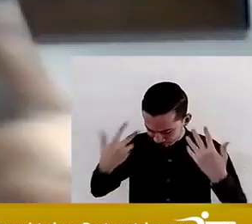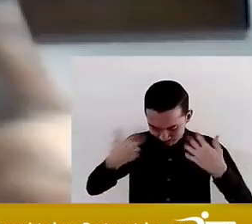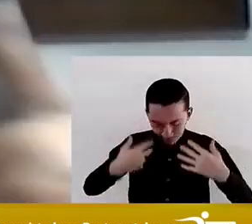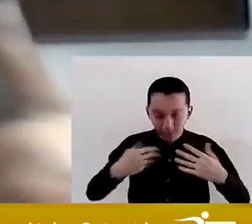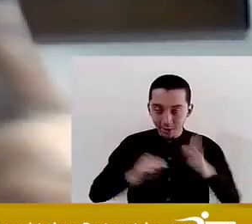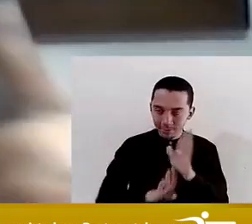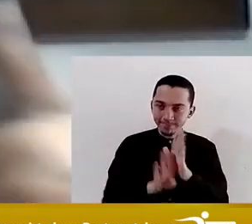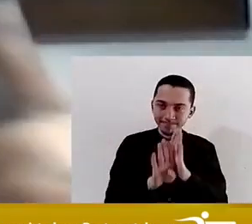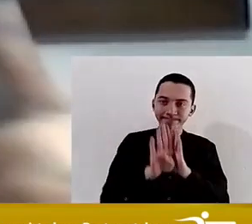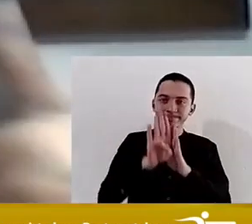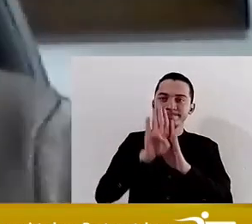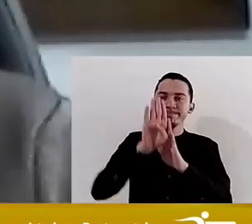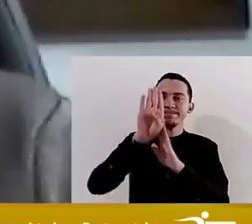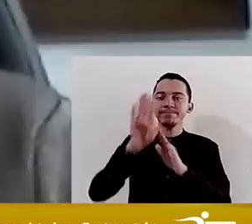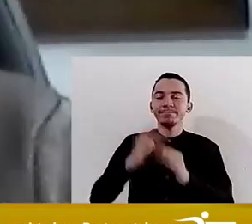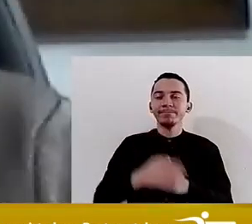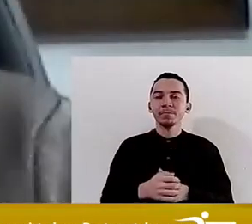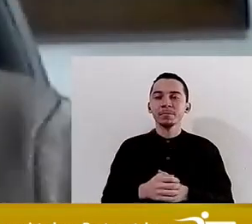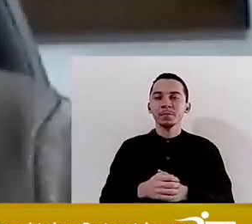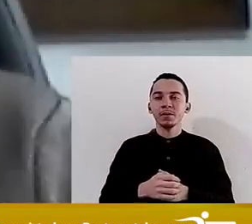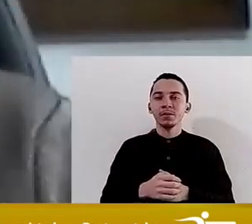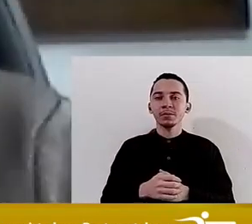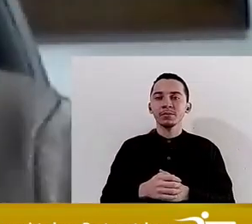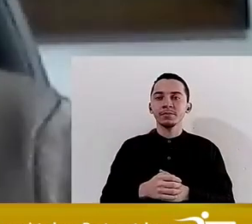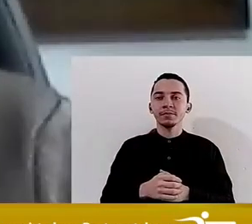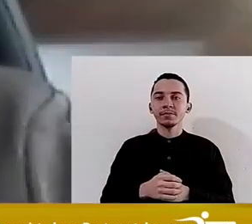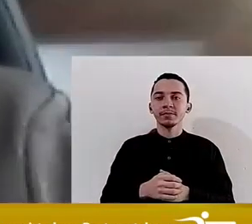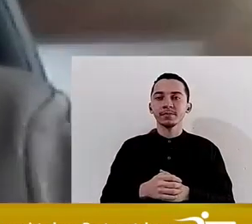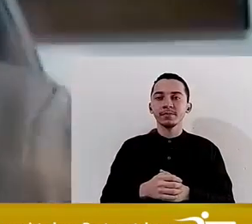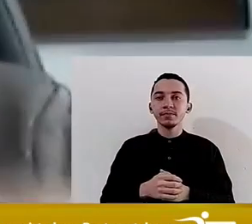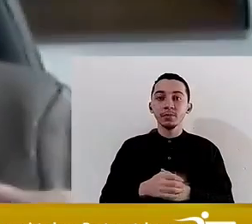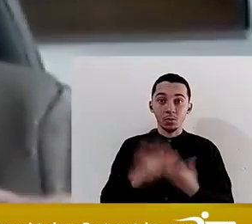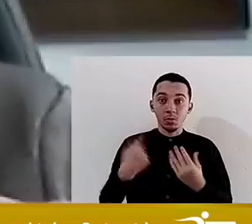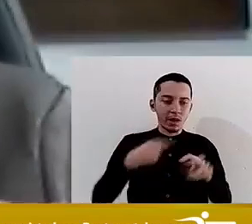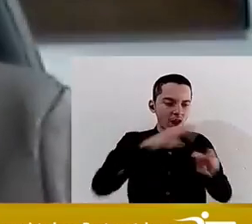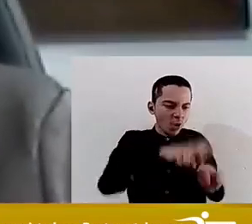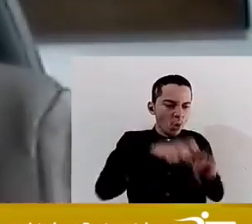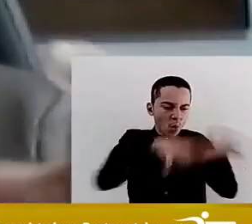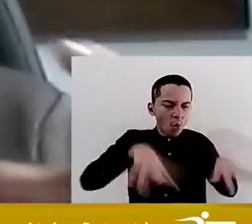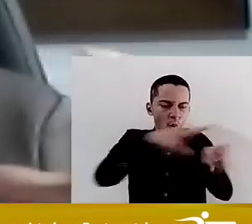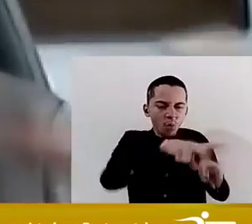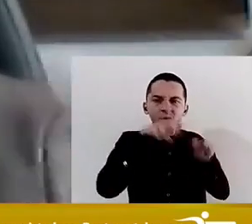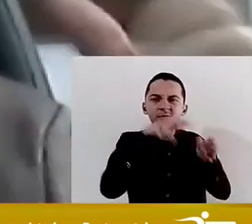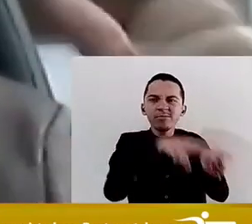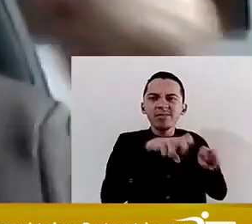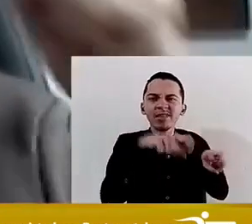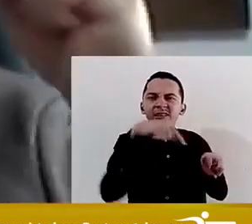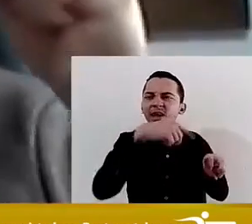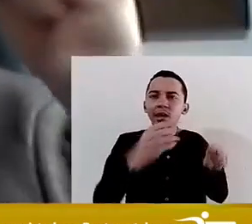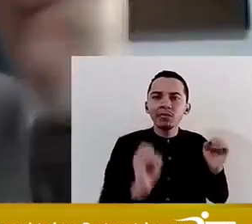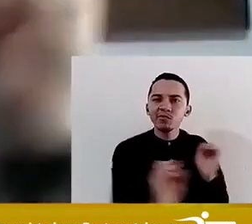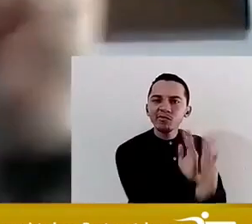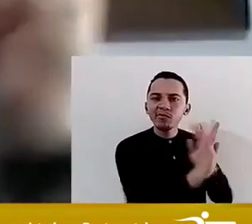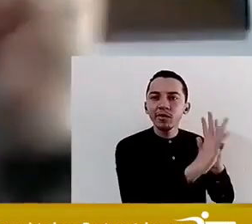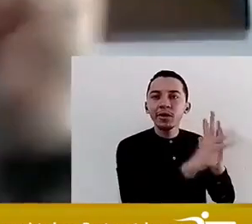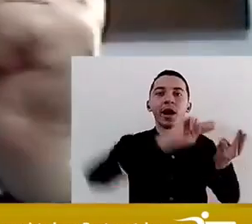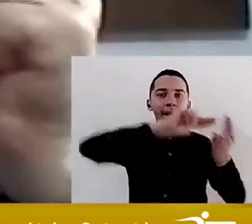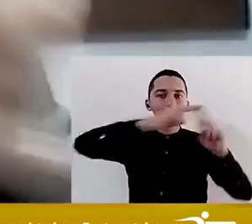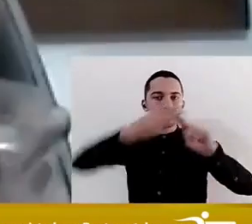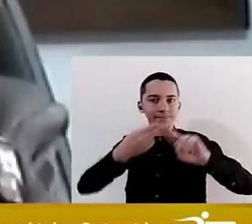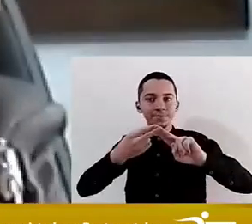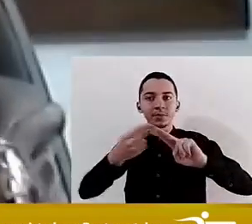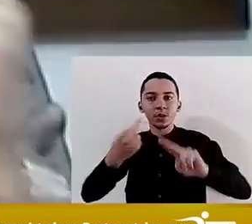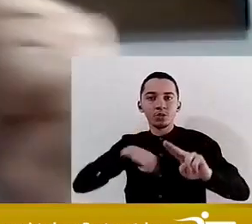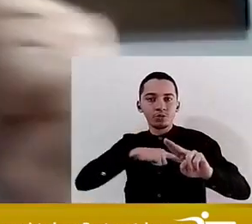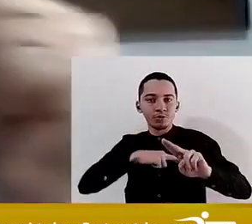de hacer un mantenimiento, límpialo, y permite que la fe se haga fuerte,